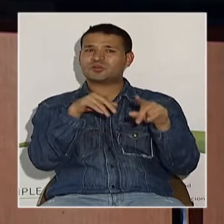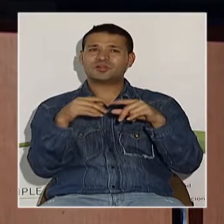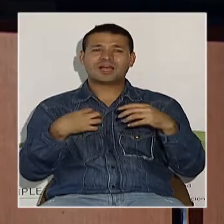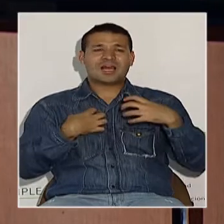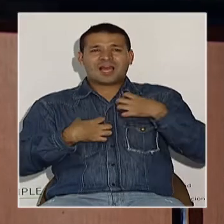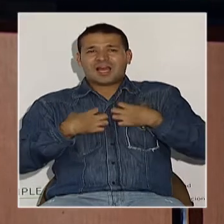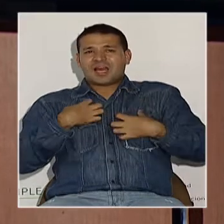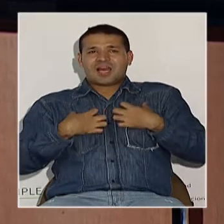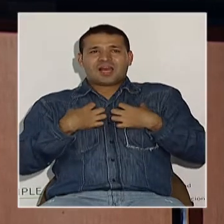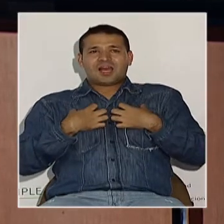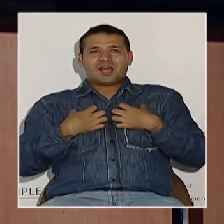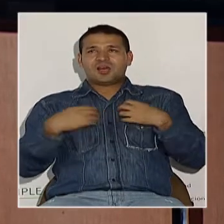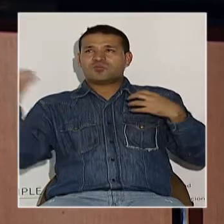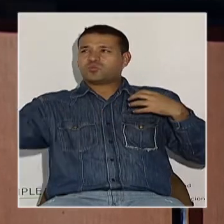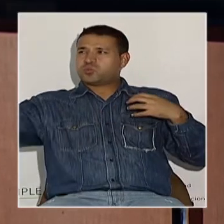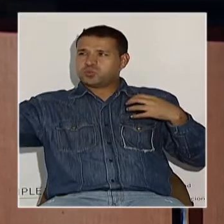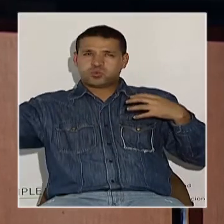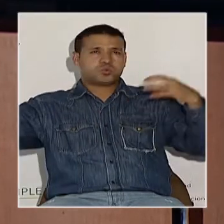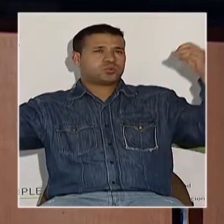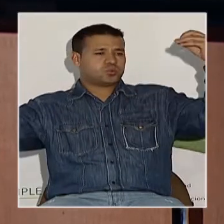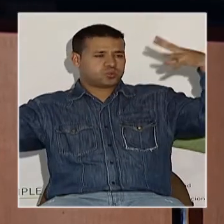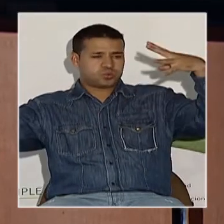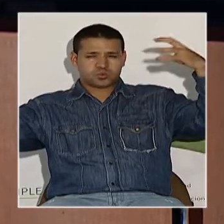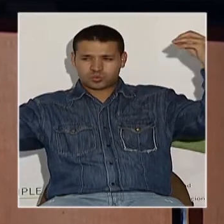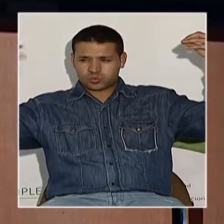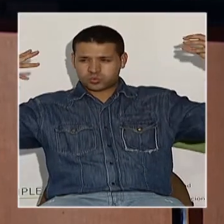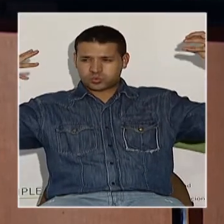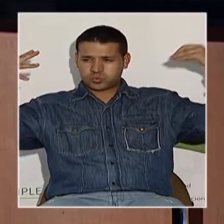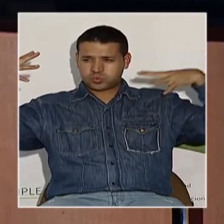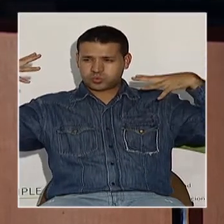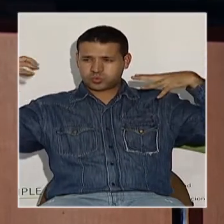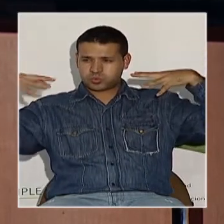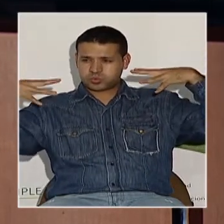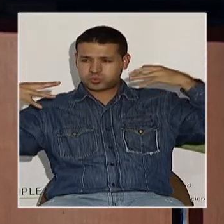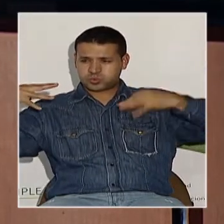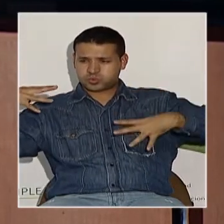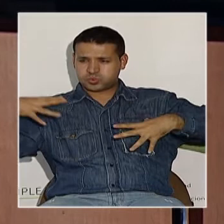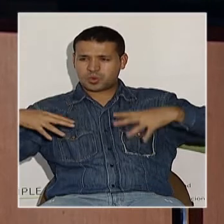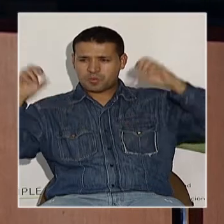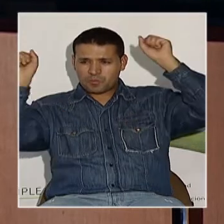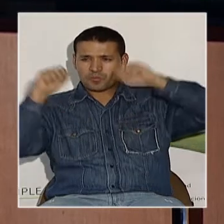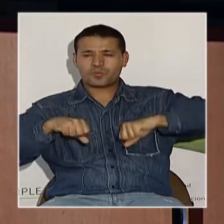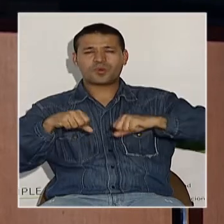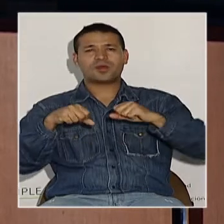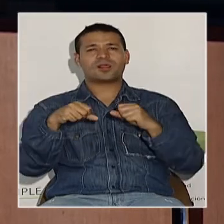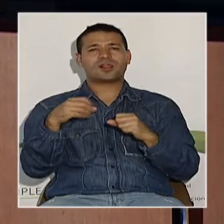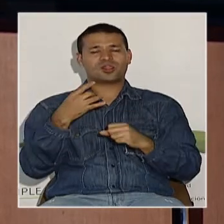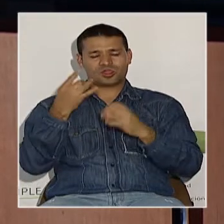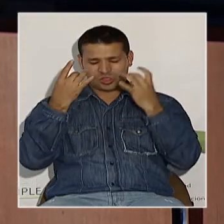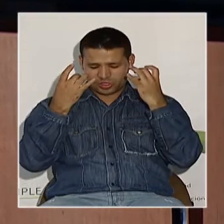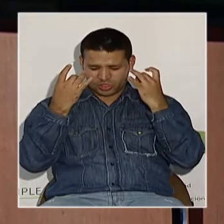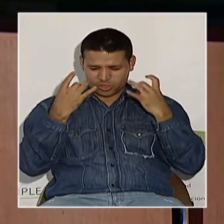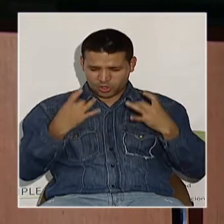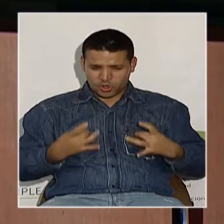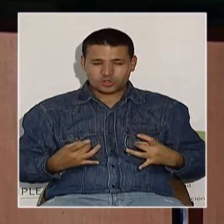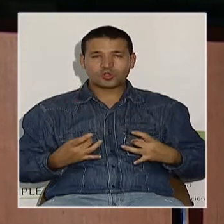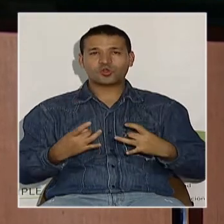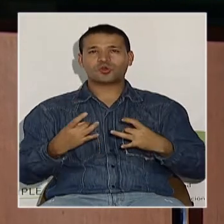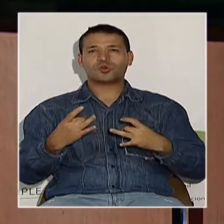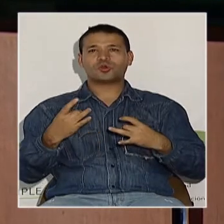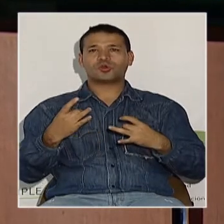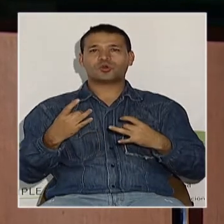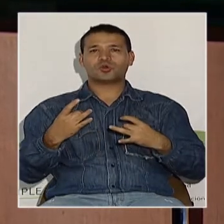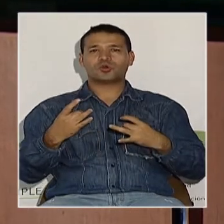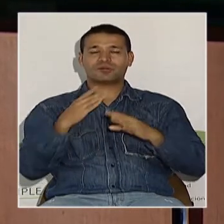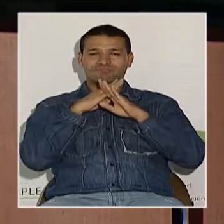la radioterapia puede quitar dolores. Estar con cáncer no quiere decir estar condenado al dolor.